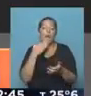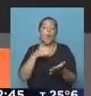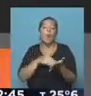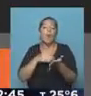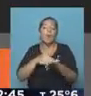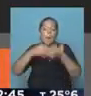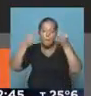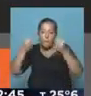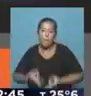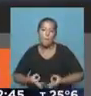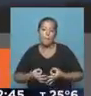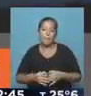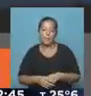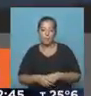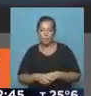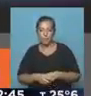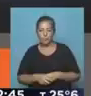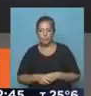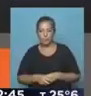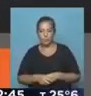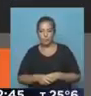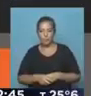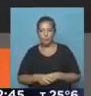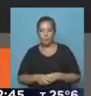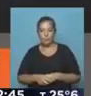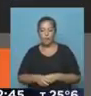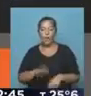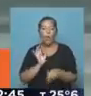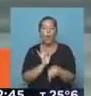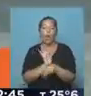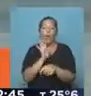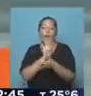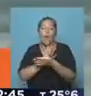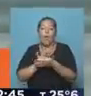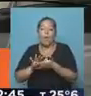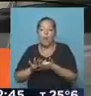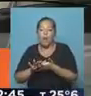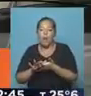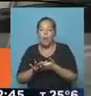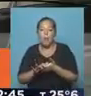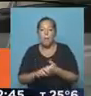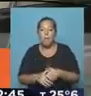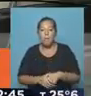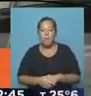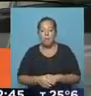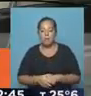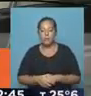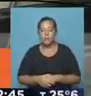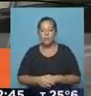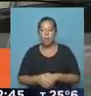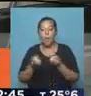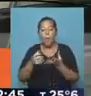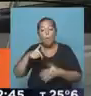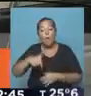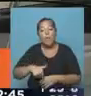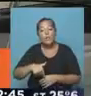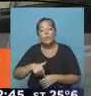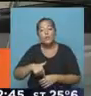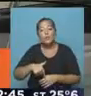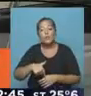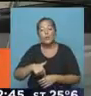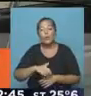impecables técnicamente eh limpios técnicamente eficaces porque esto está todo en un